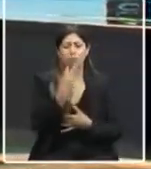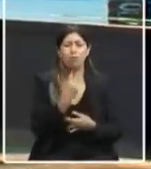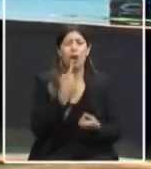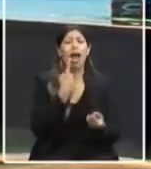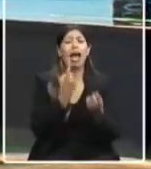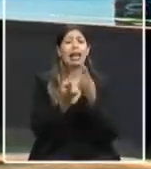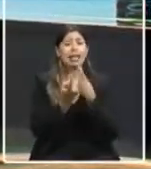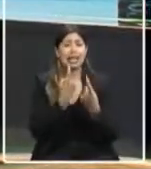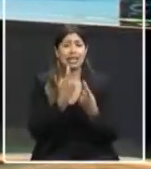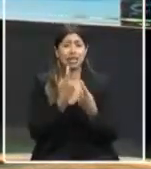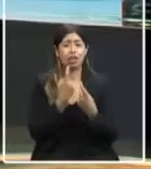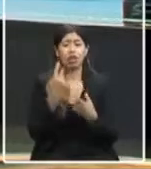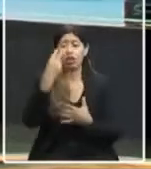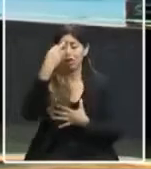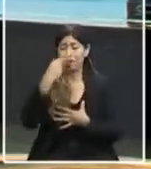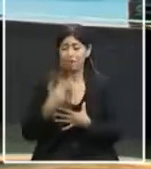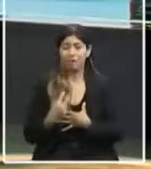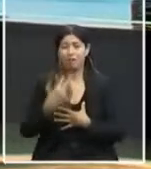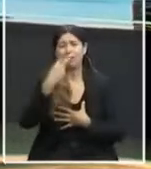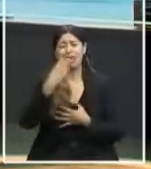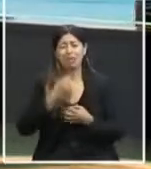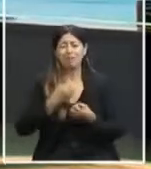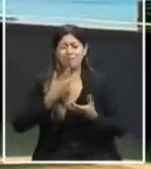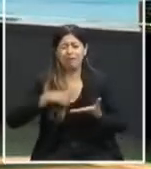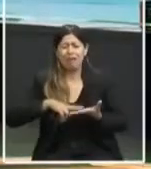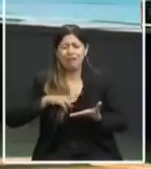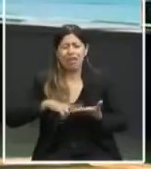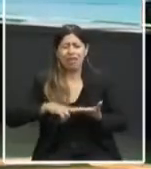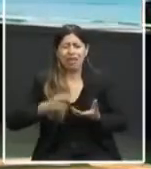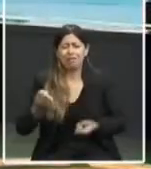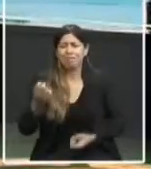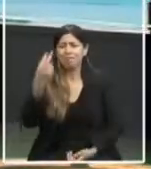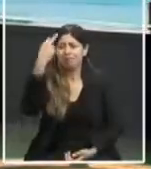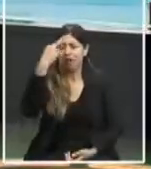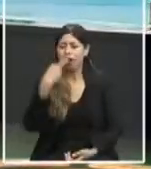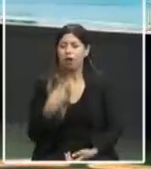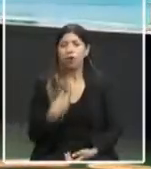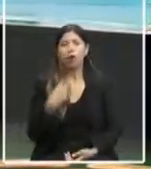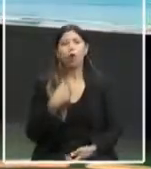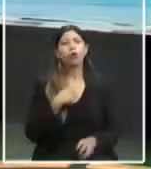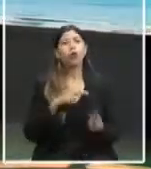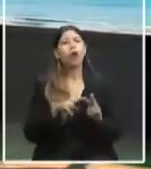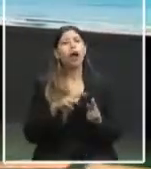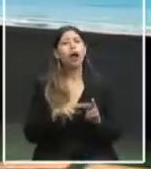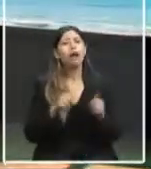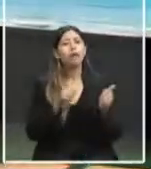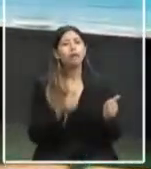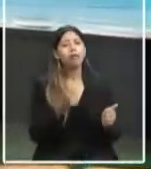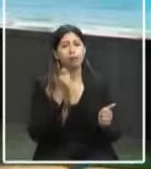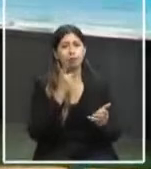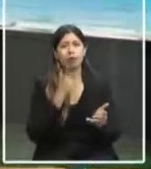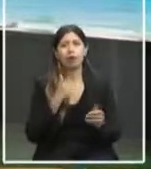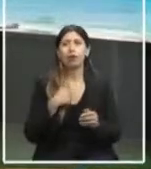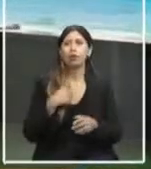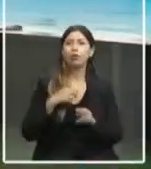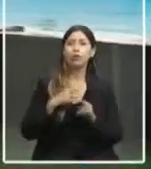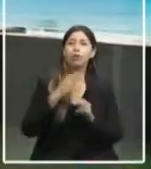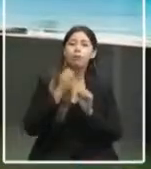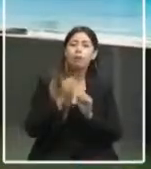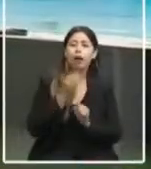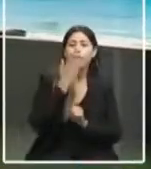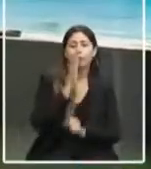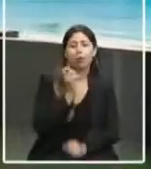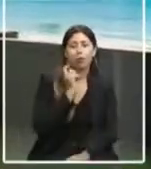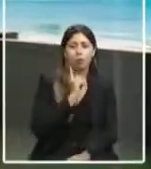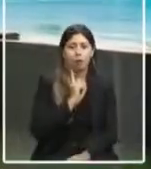nos podamos mirar honestamente y decir qué estoy haciendo bien, qué me falta por mejorar, y